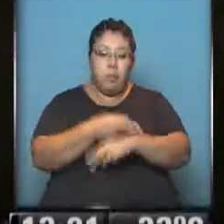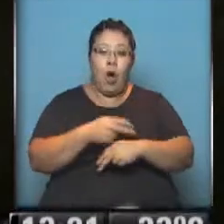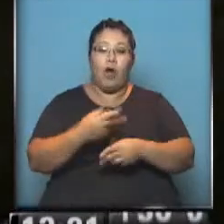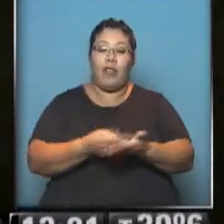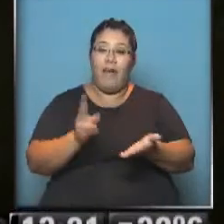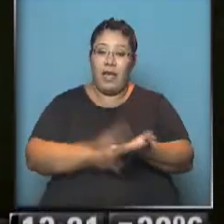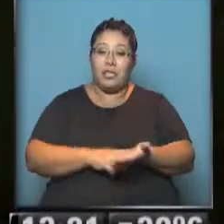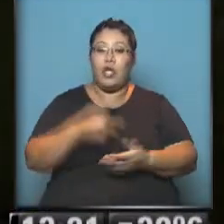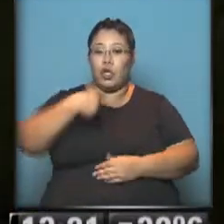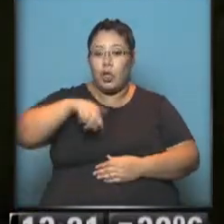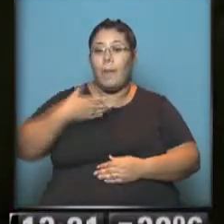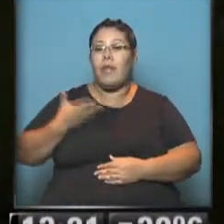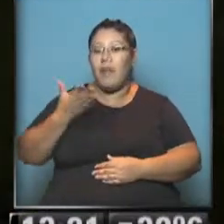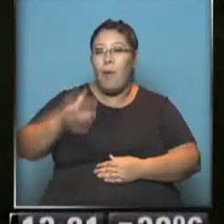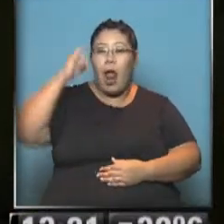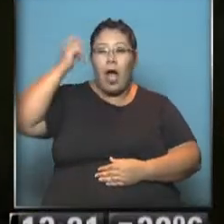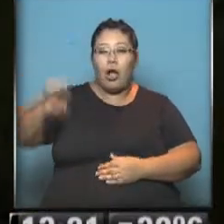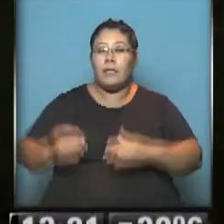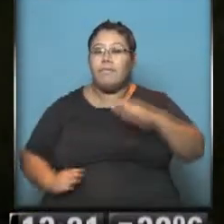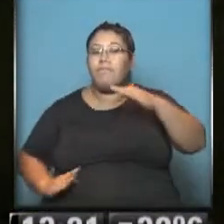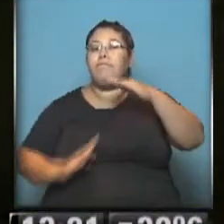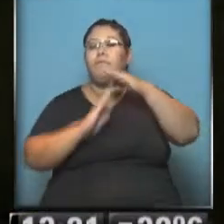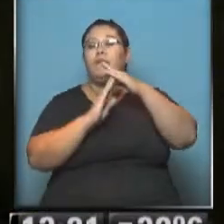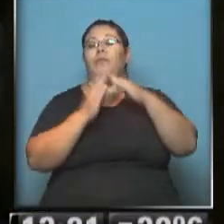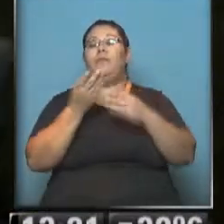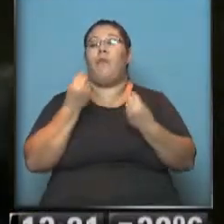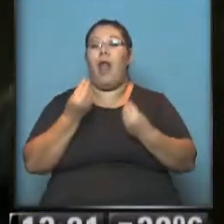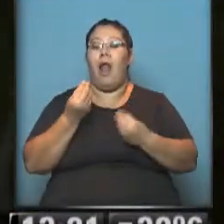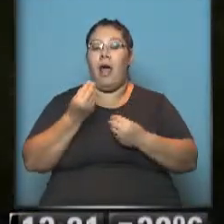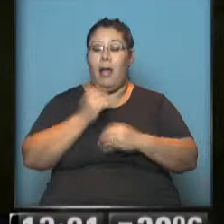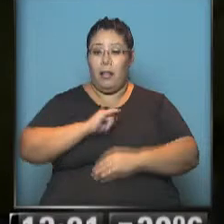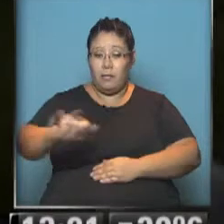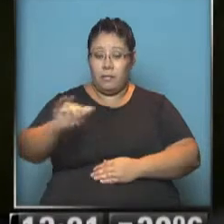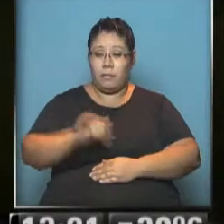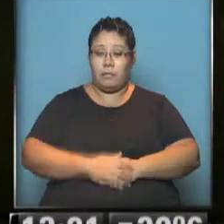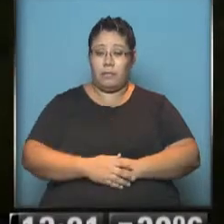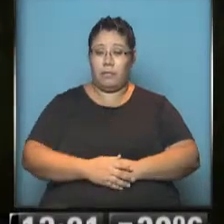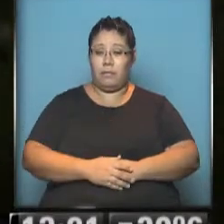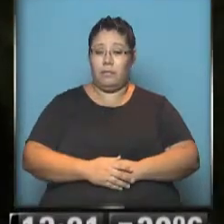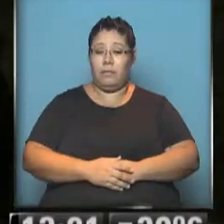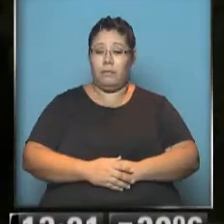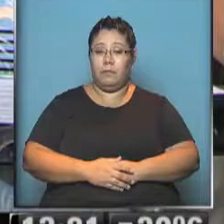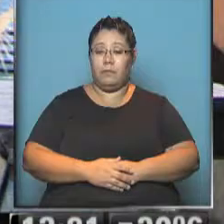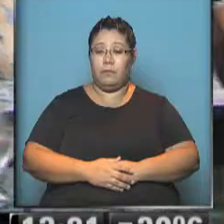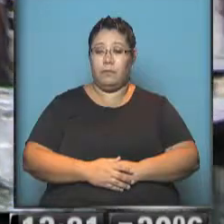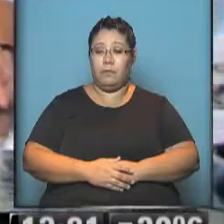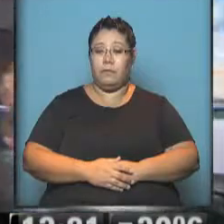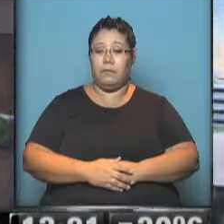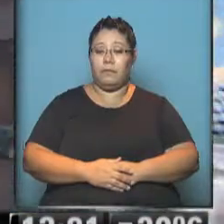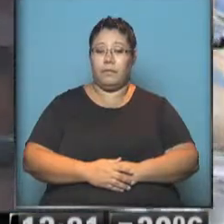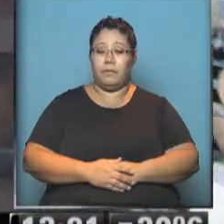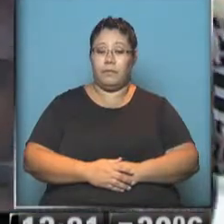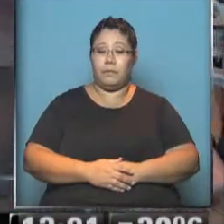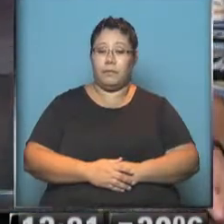dar la razón porque la verdad que los fundamentos que tenemos tanto en la demanda como en los fallos de primera y segunda instancia son muy sólidos.